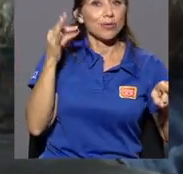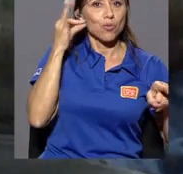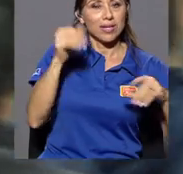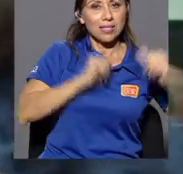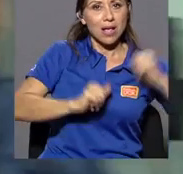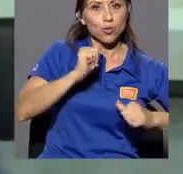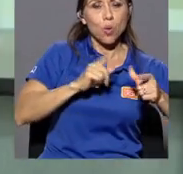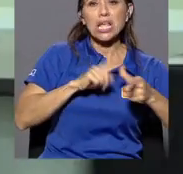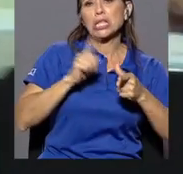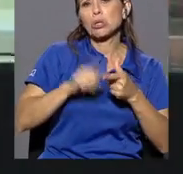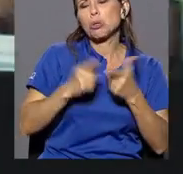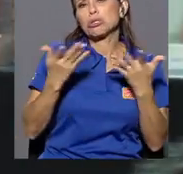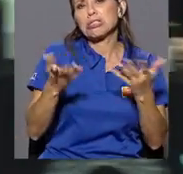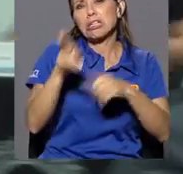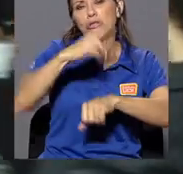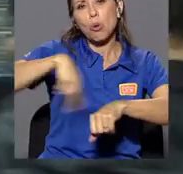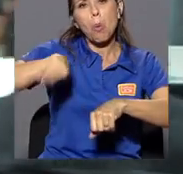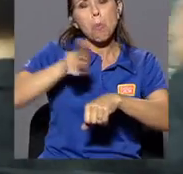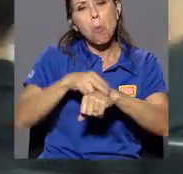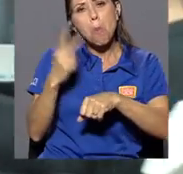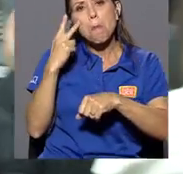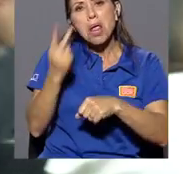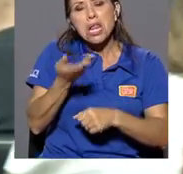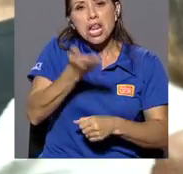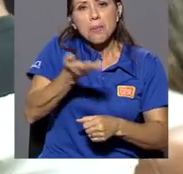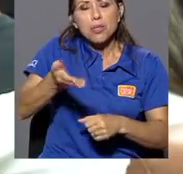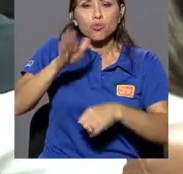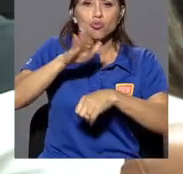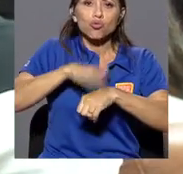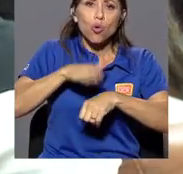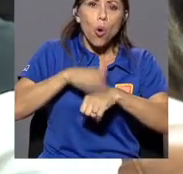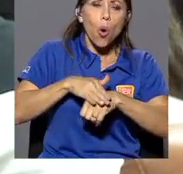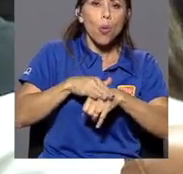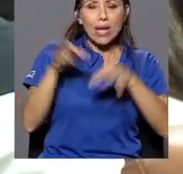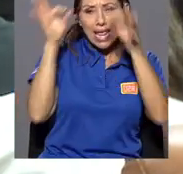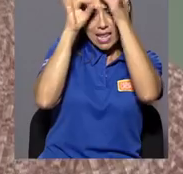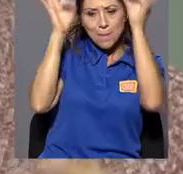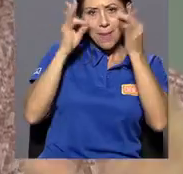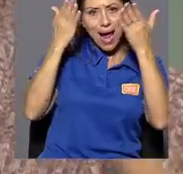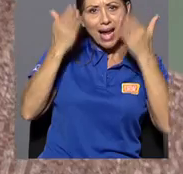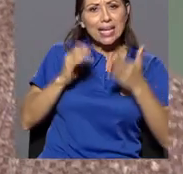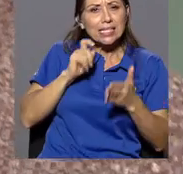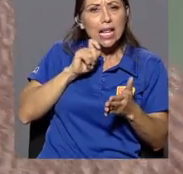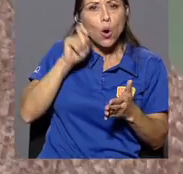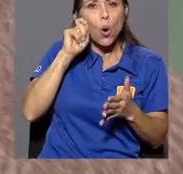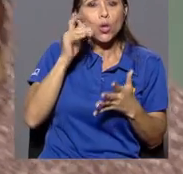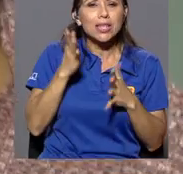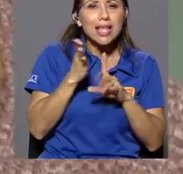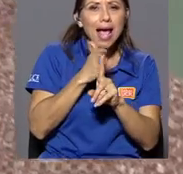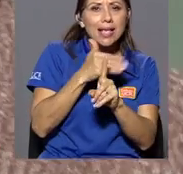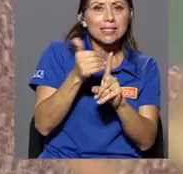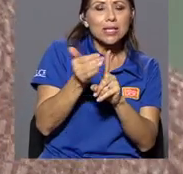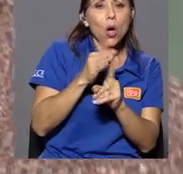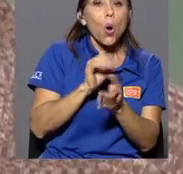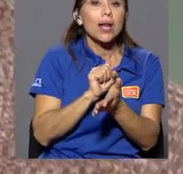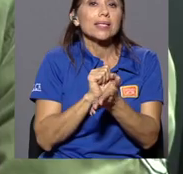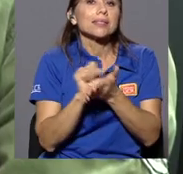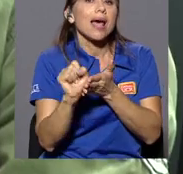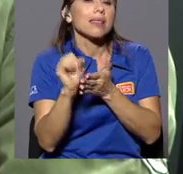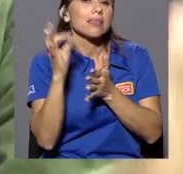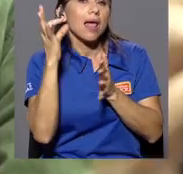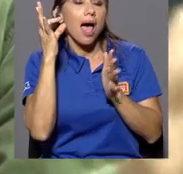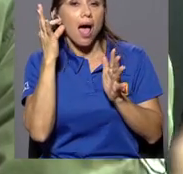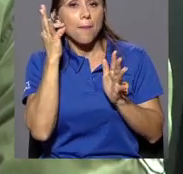es común, digamos, los elementos acerca de la construcción de imágenes eróticas, acerca de la construcción de la Santa Madre o de la Niña